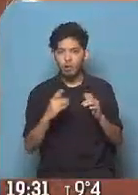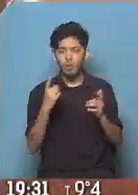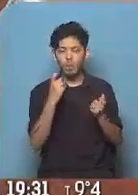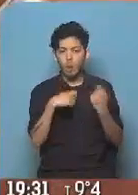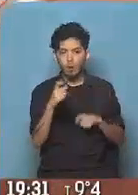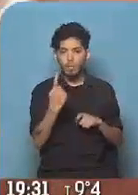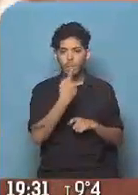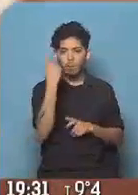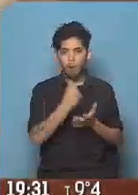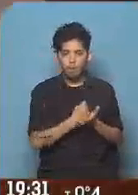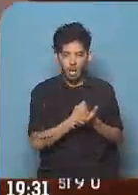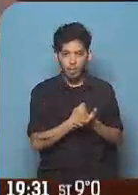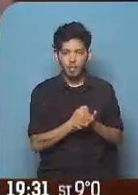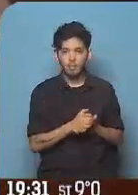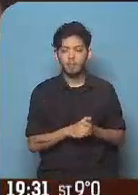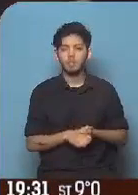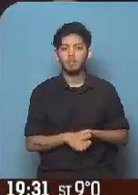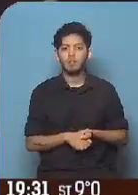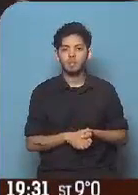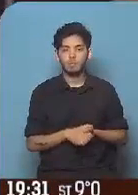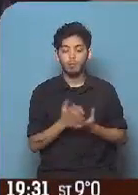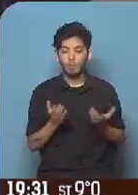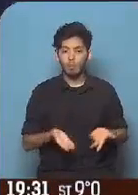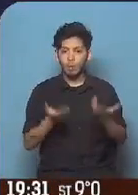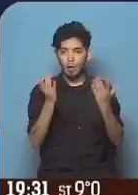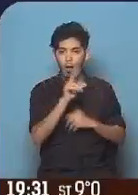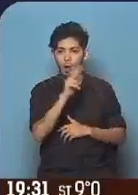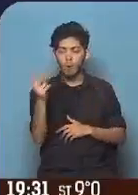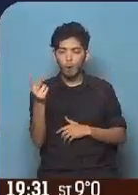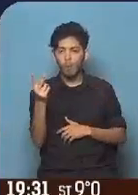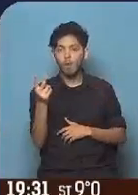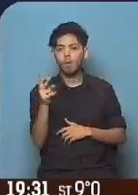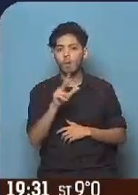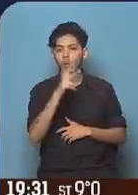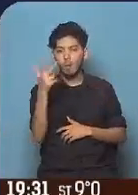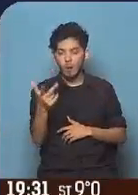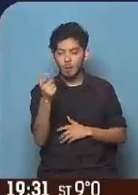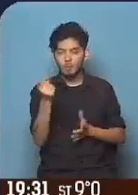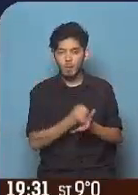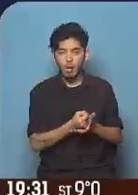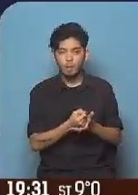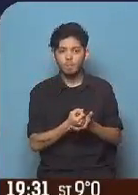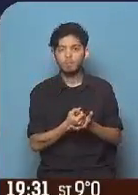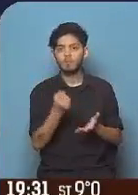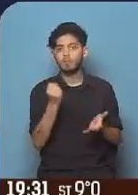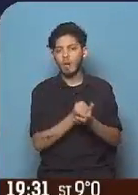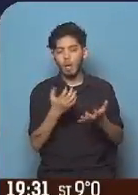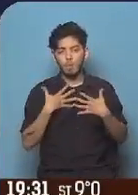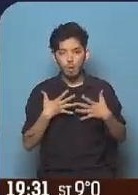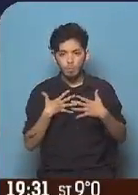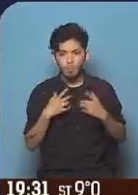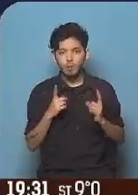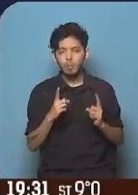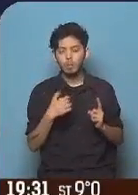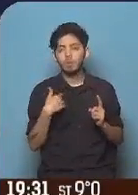de las primeras marcas y se ha aumentado las segundas, terceras marcas y marcas propias de